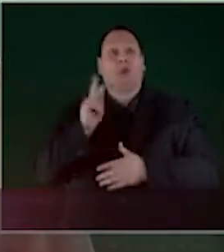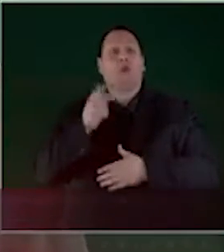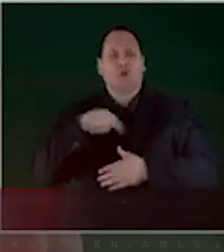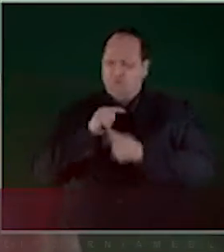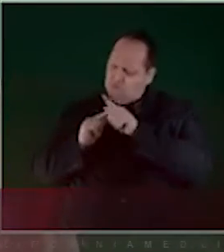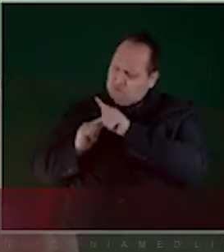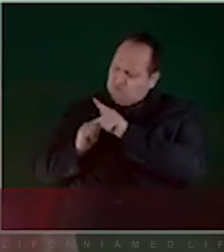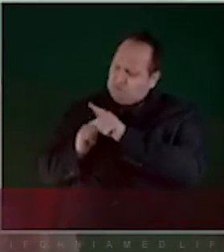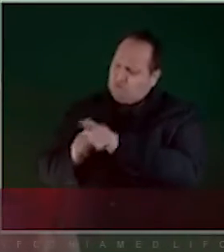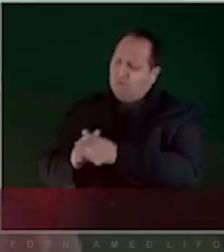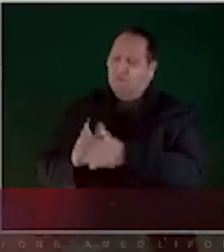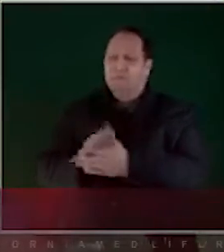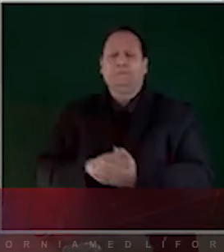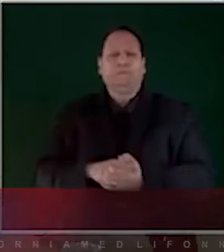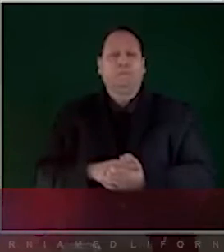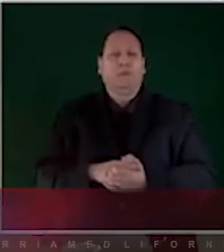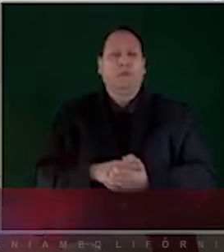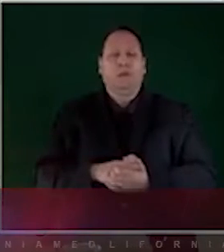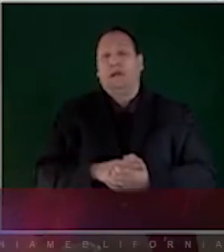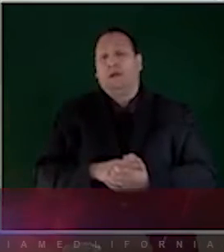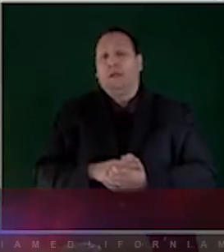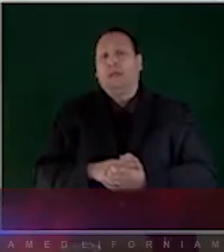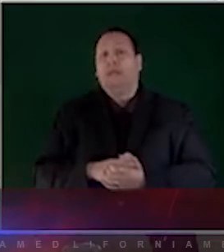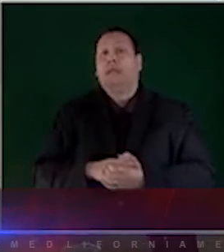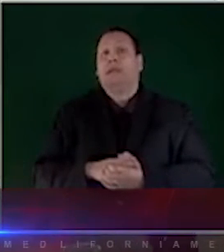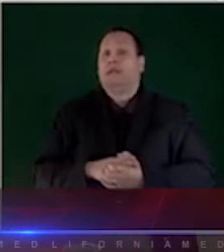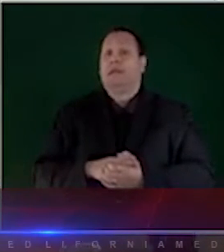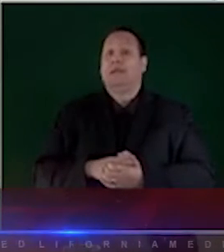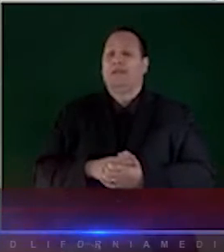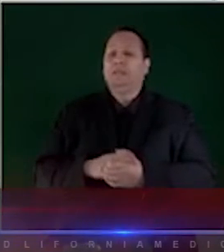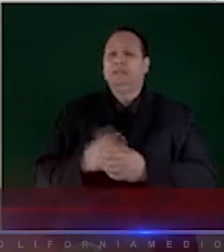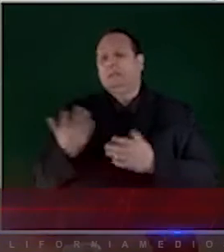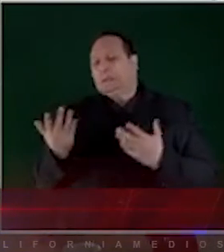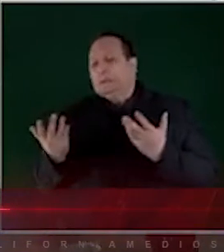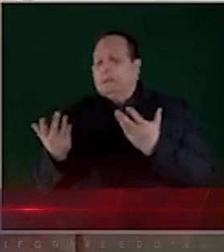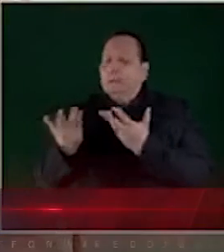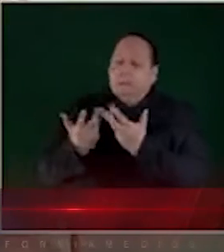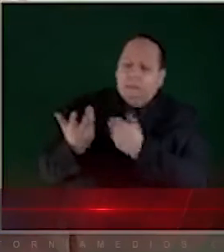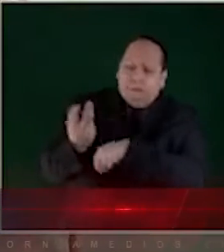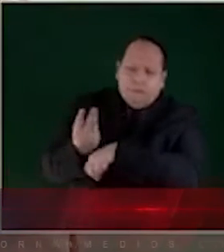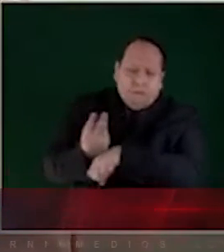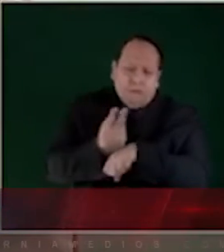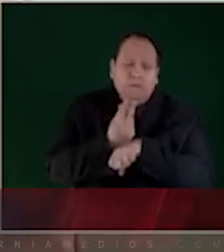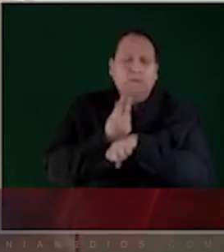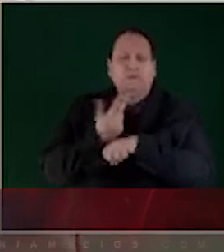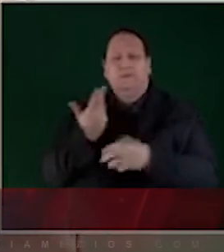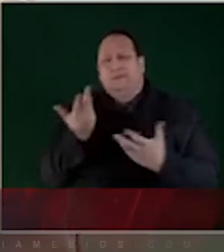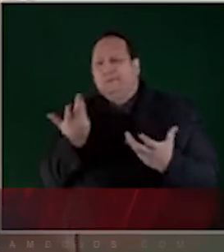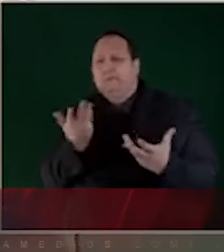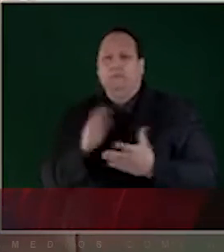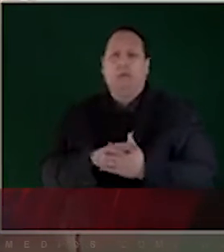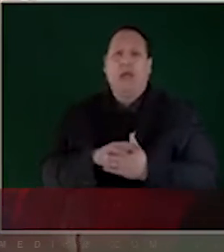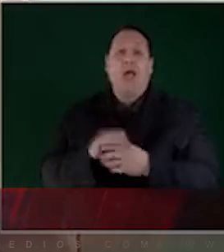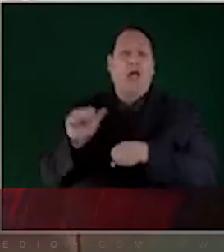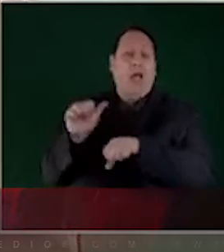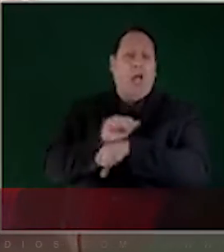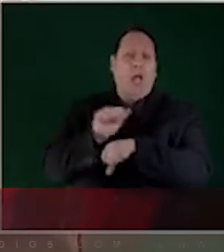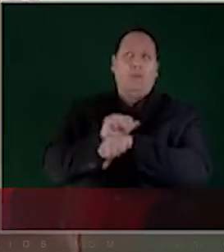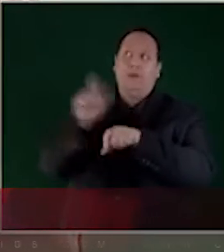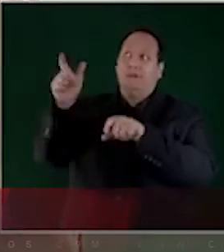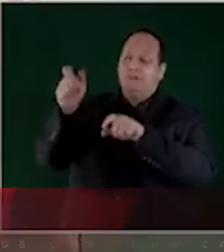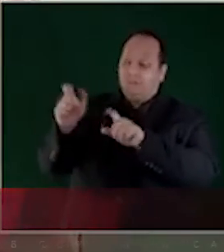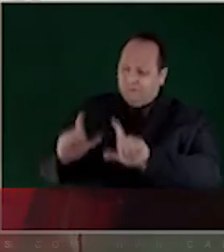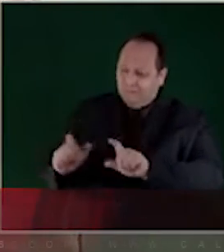al continuar lo que se obtenga por la regularización de los carros